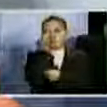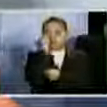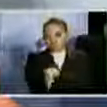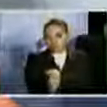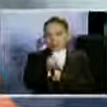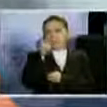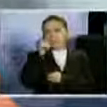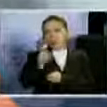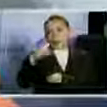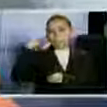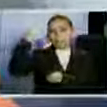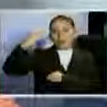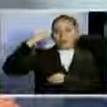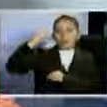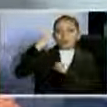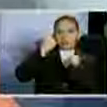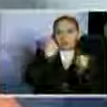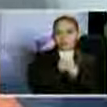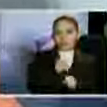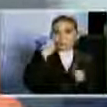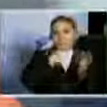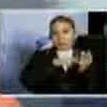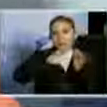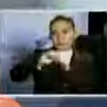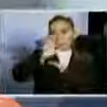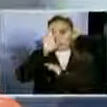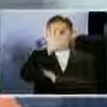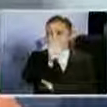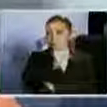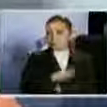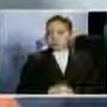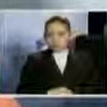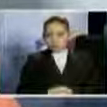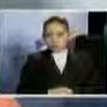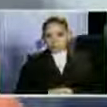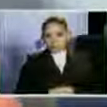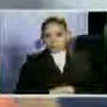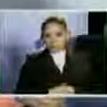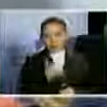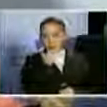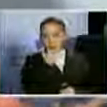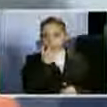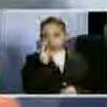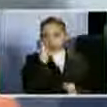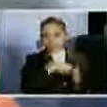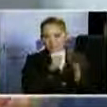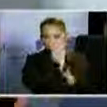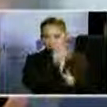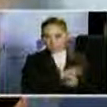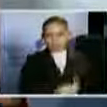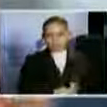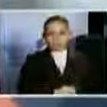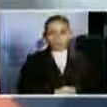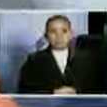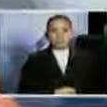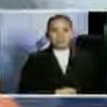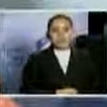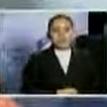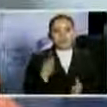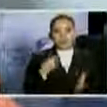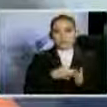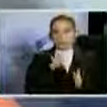saca en marzo del año 1995. Del año 2005. En el